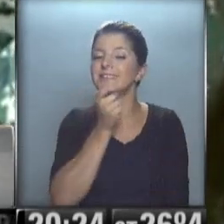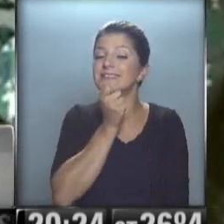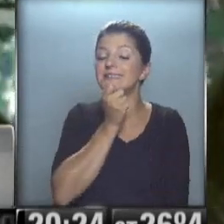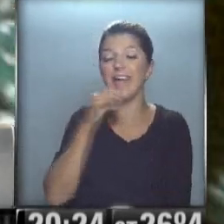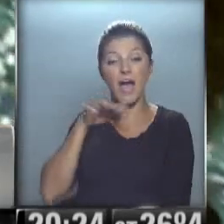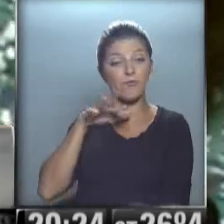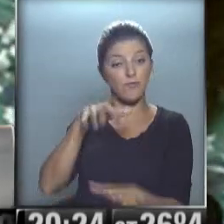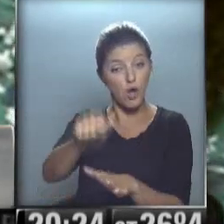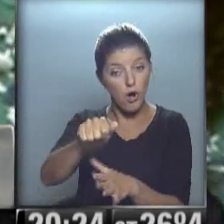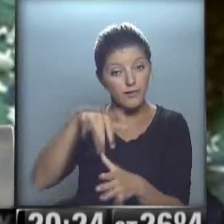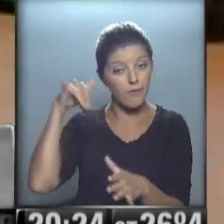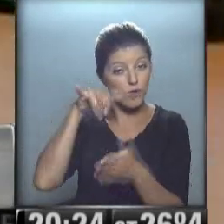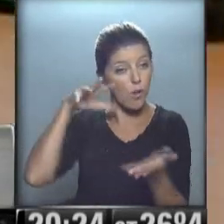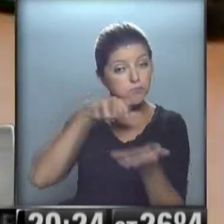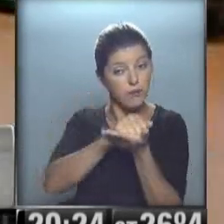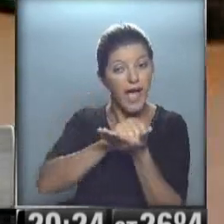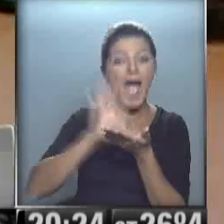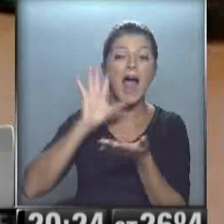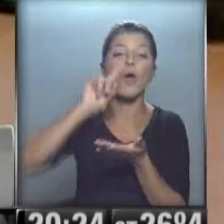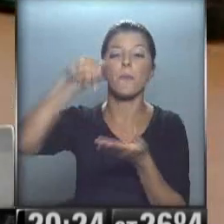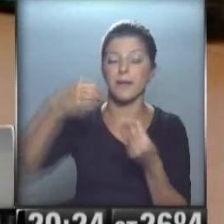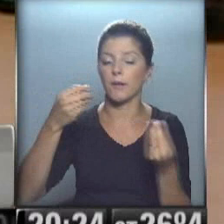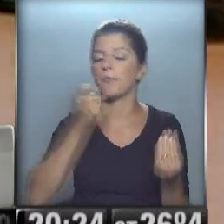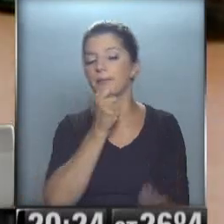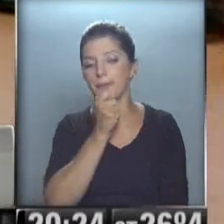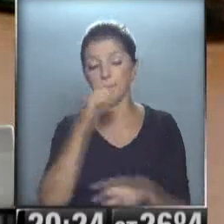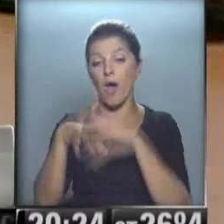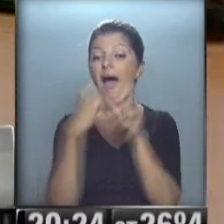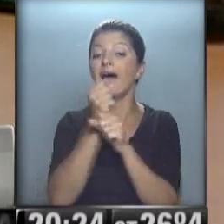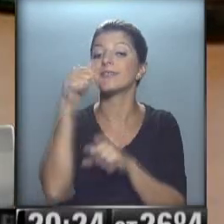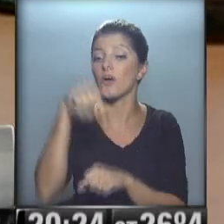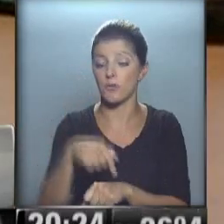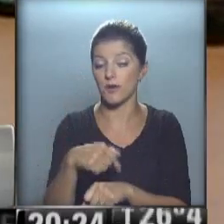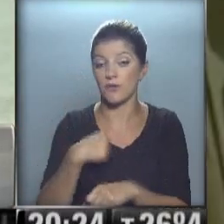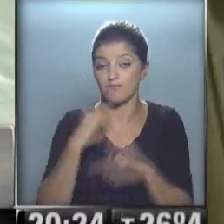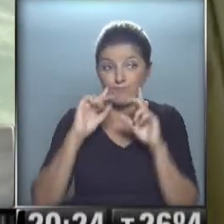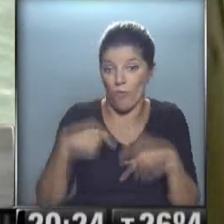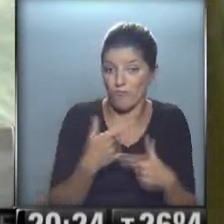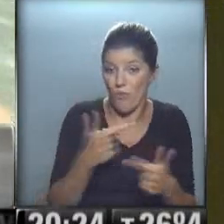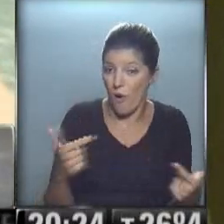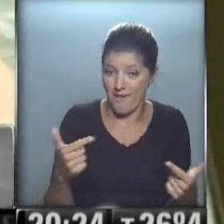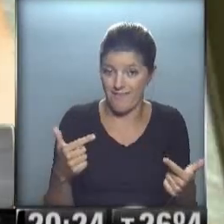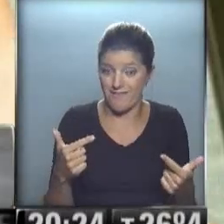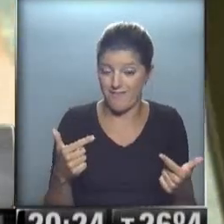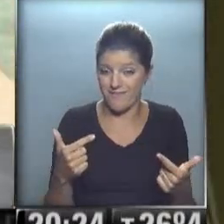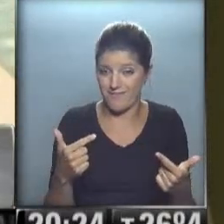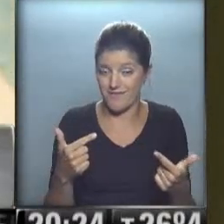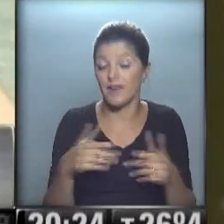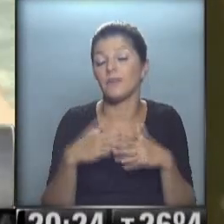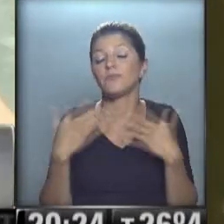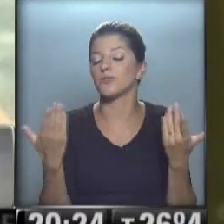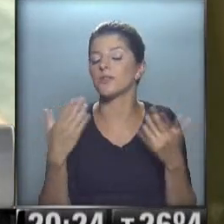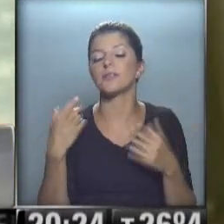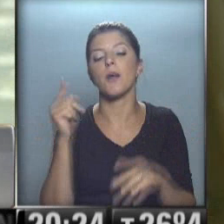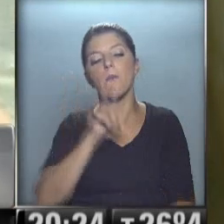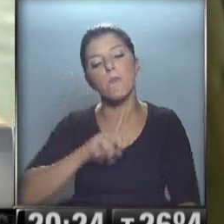avión, siempre hay un móvil que genera ese secuestro, que es hasta ahora lo que no existe y lo que no tenemos, con lo cual tampoco se